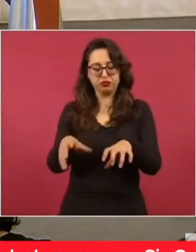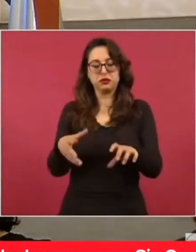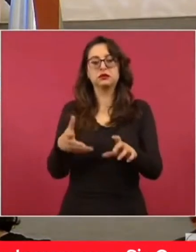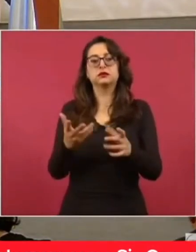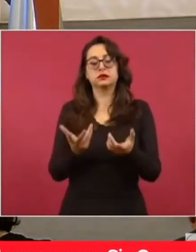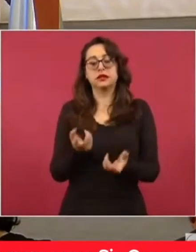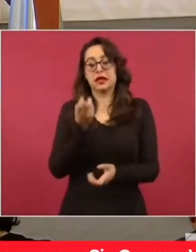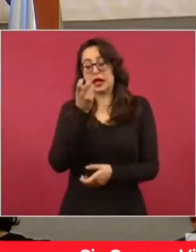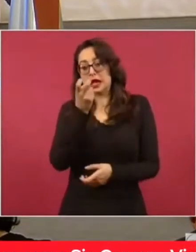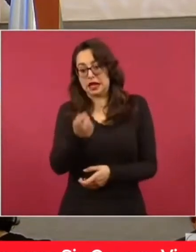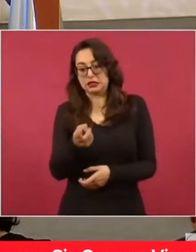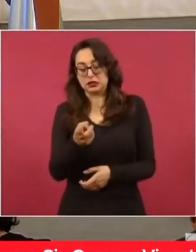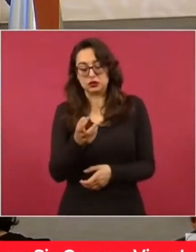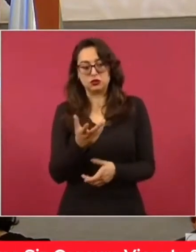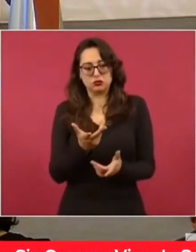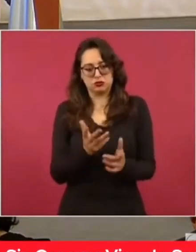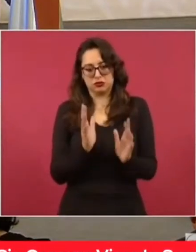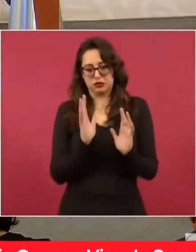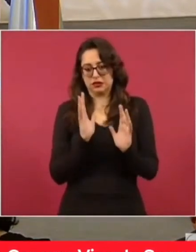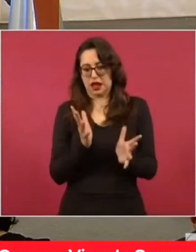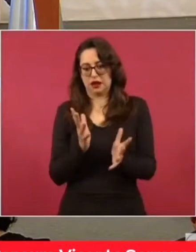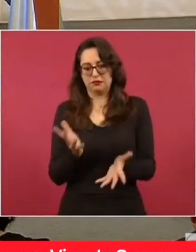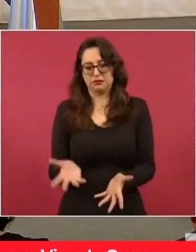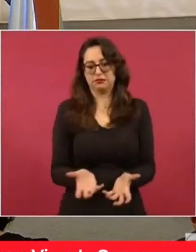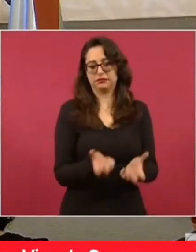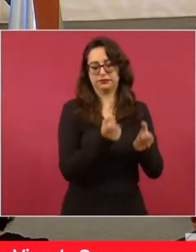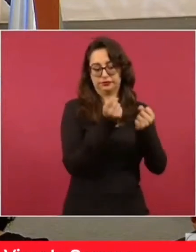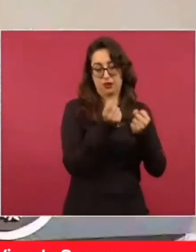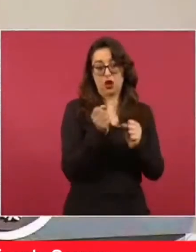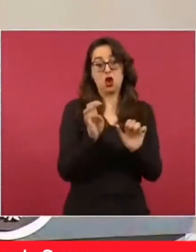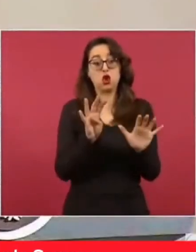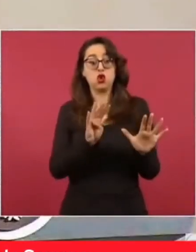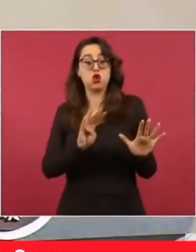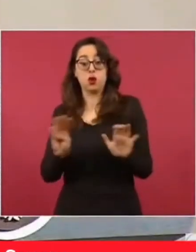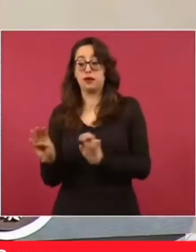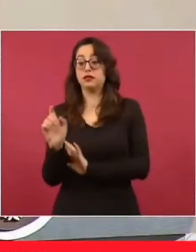carácter inmueble. Llevamos ya